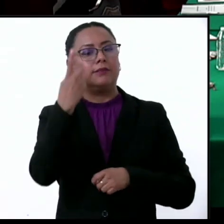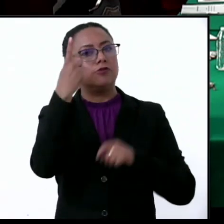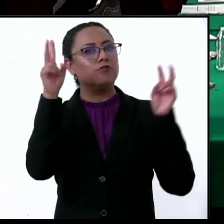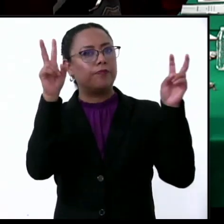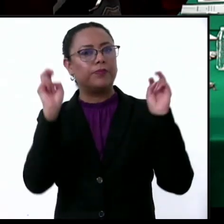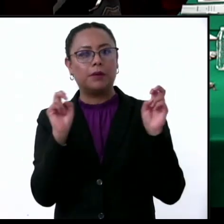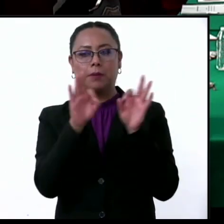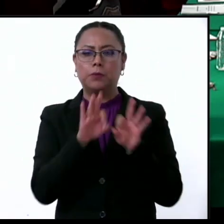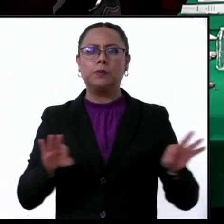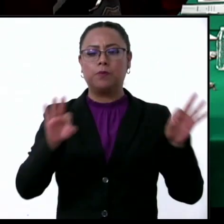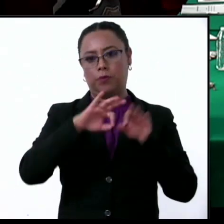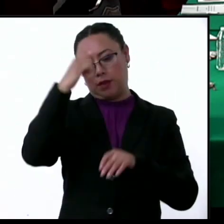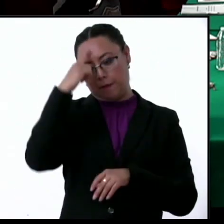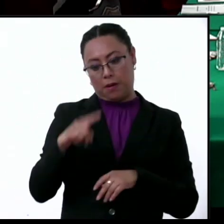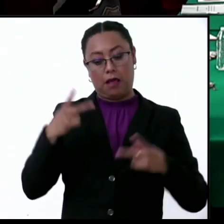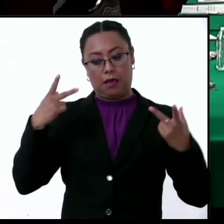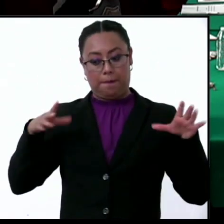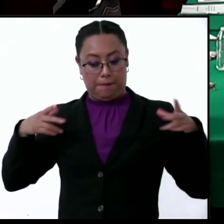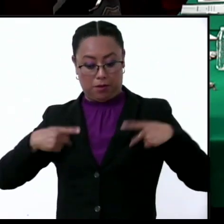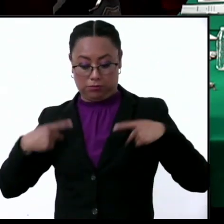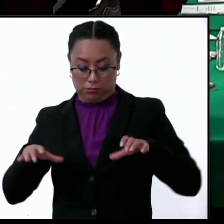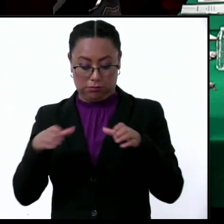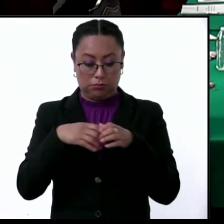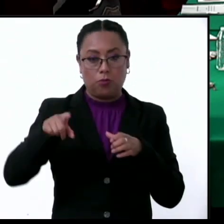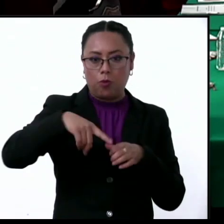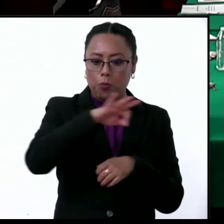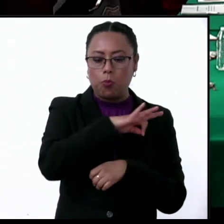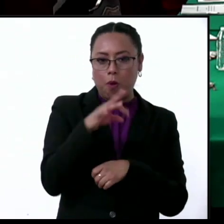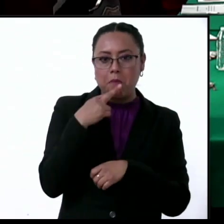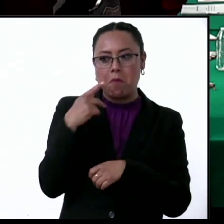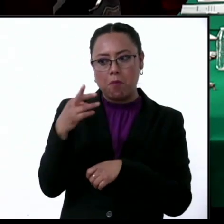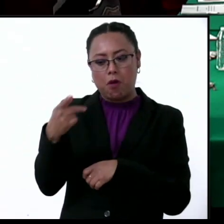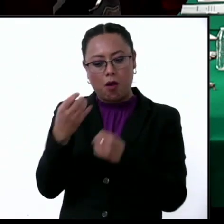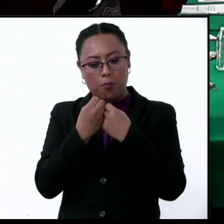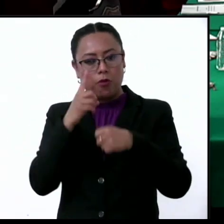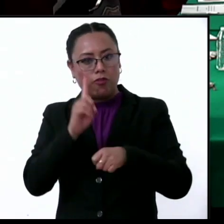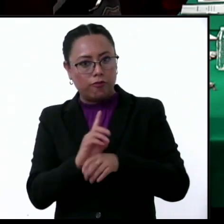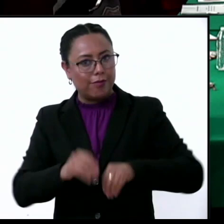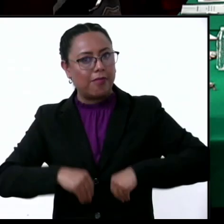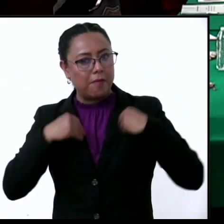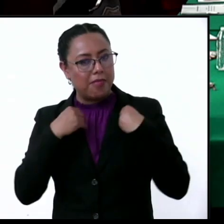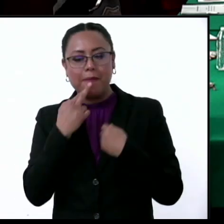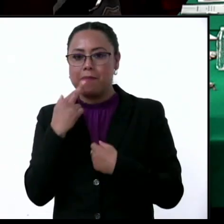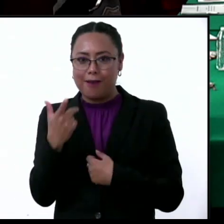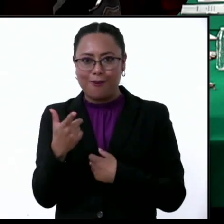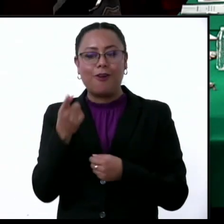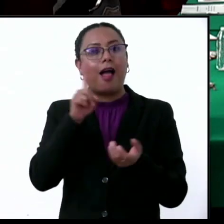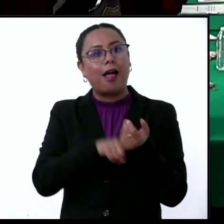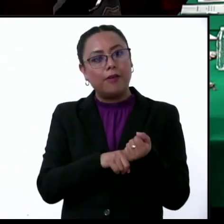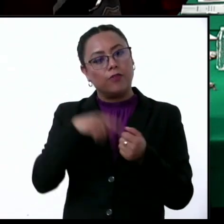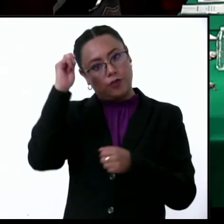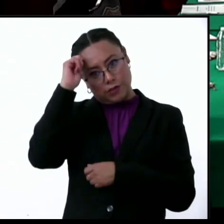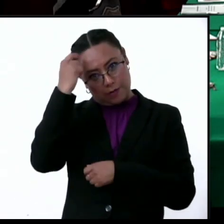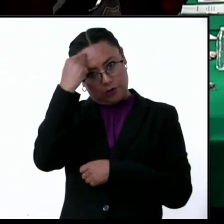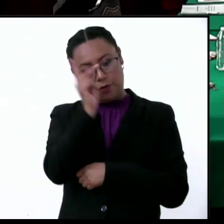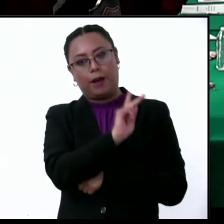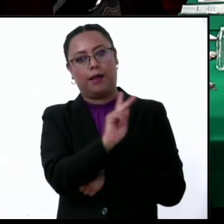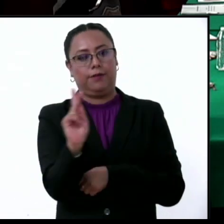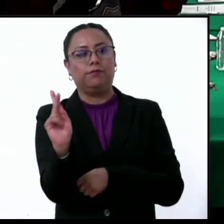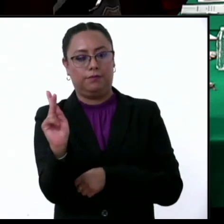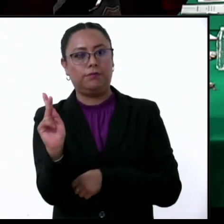es fundamental para que la población pueda tener mejores condiciones y mejores oportunidades de vida en el servicio público.